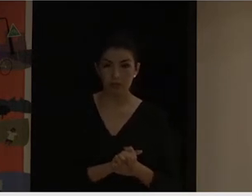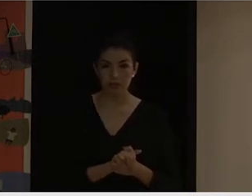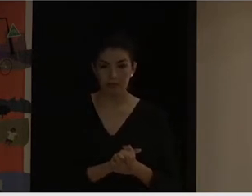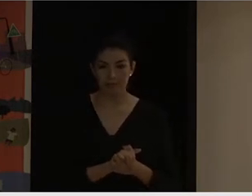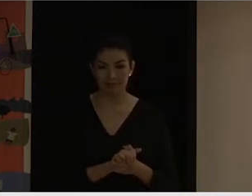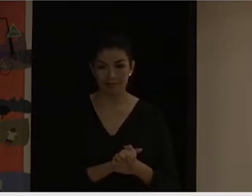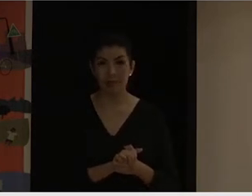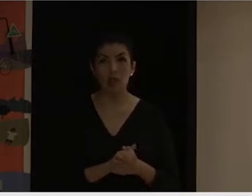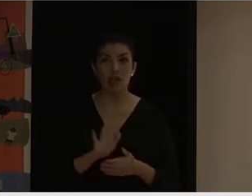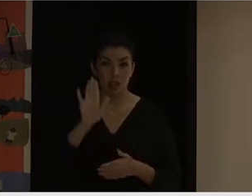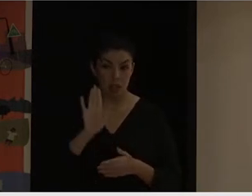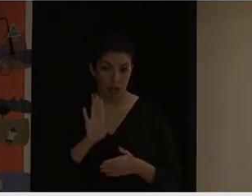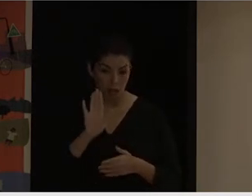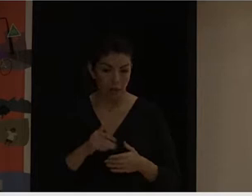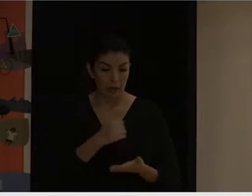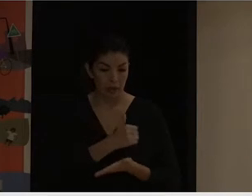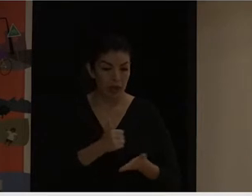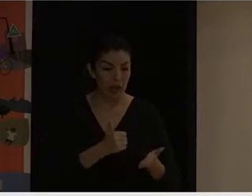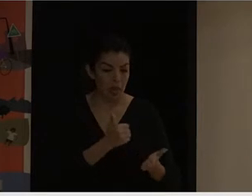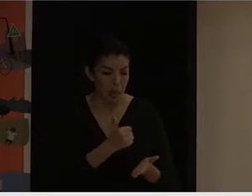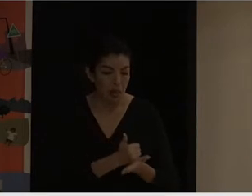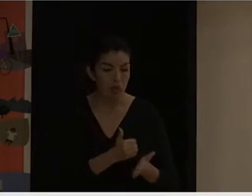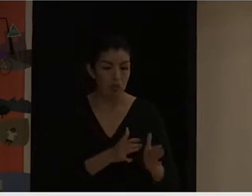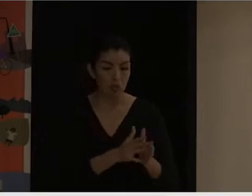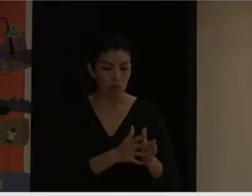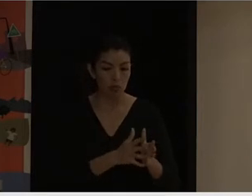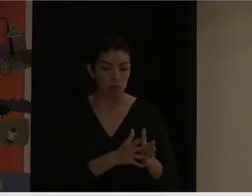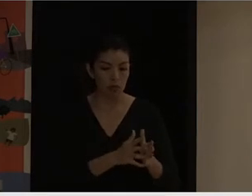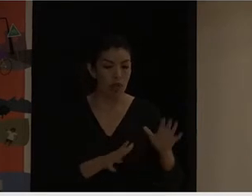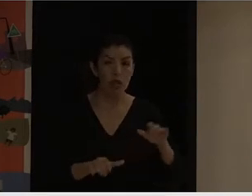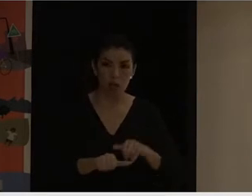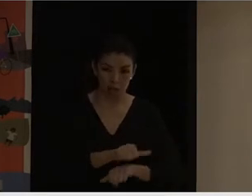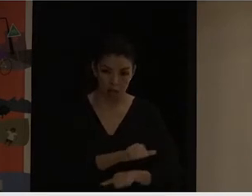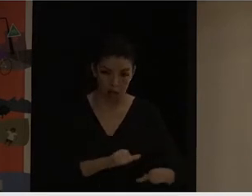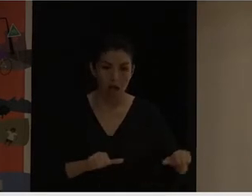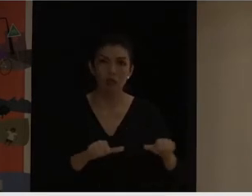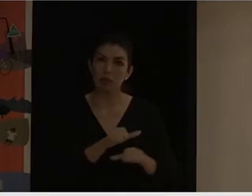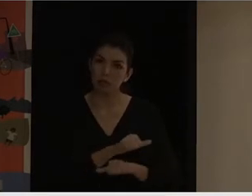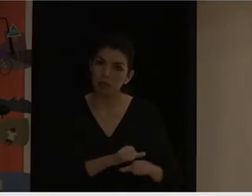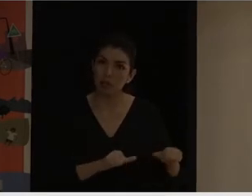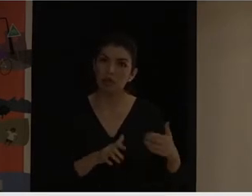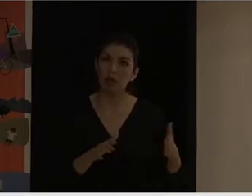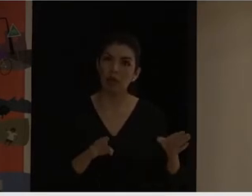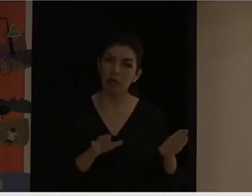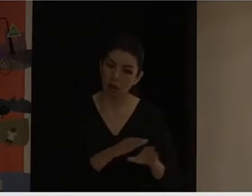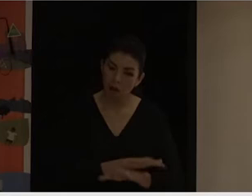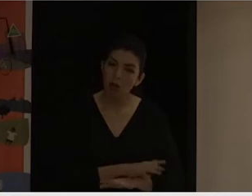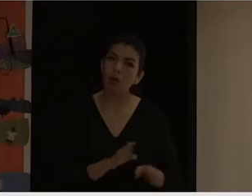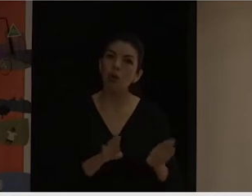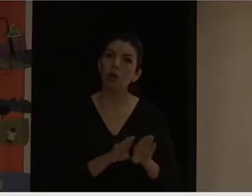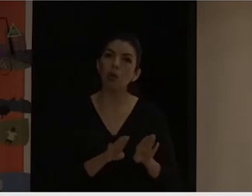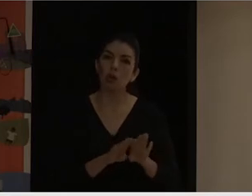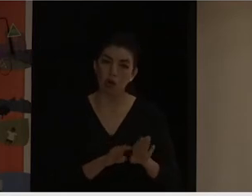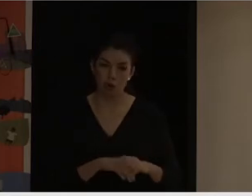dinámicas urbanas a partir de una persona de clase media que de repente se le ocurre irse a meter a un barrio pobre a poner su localito y entonces a